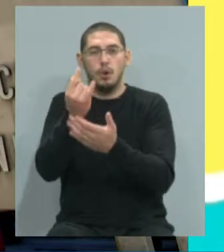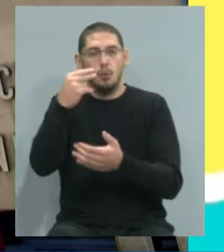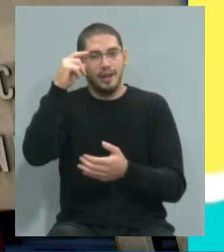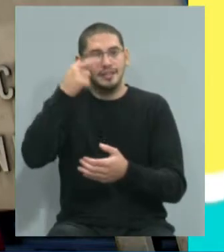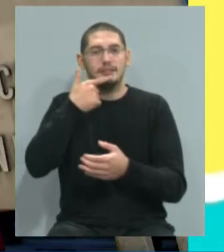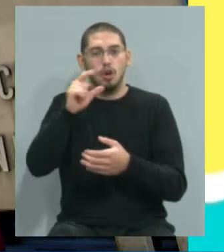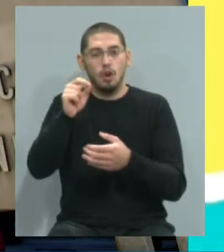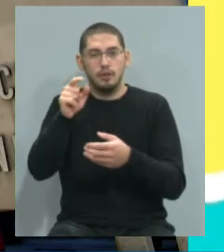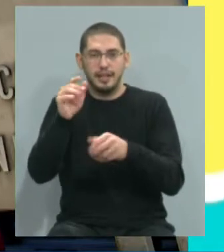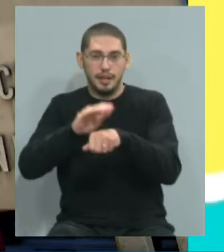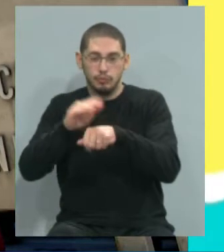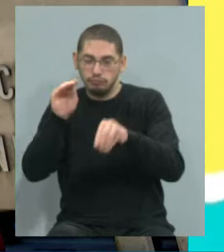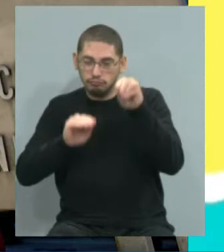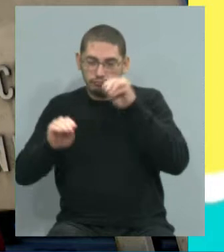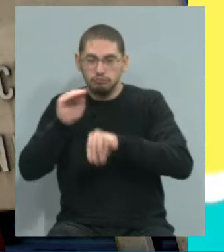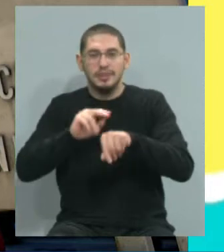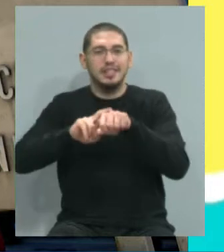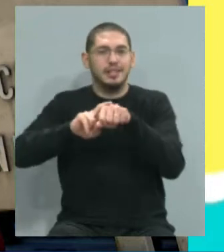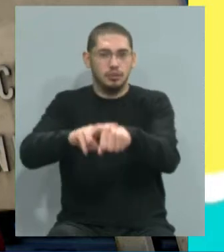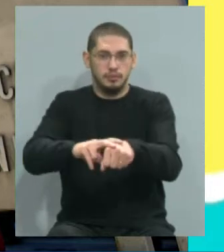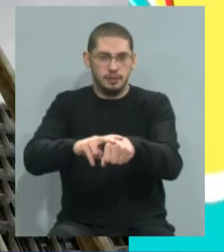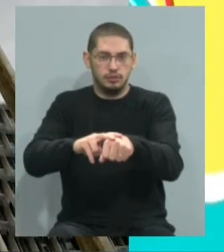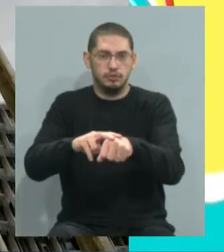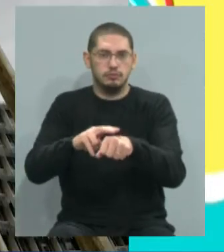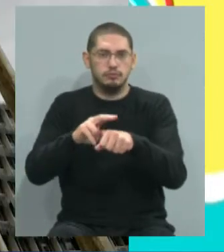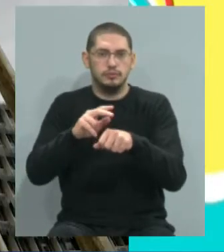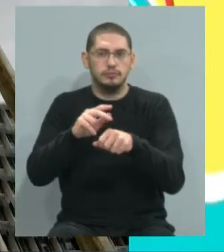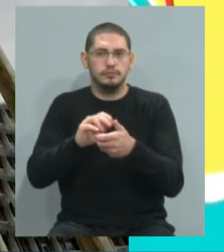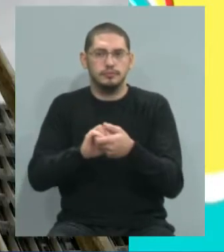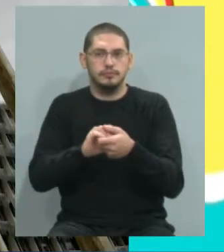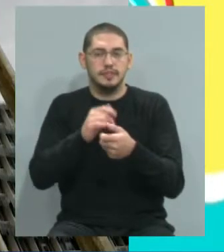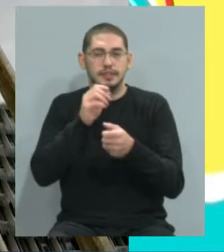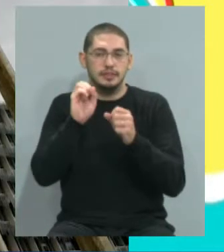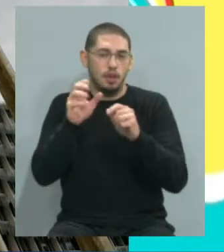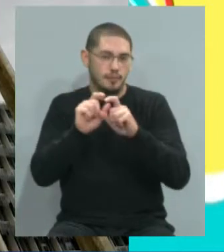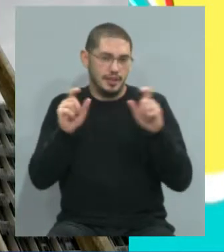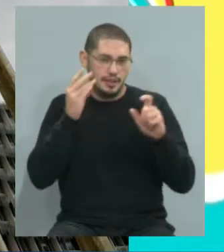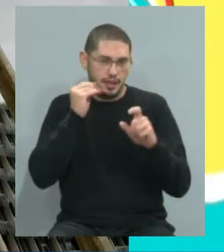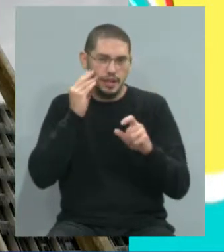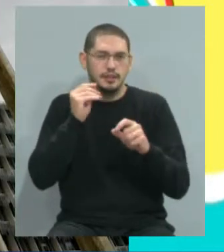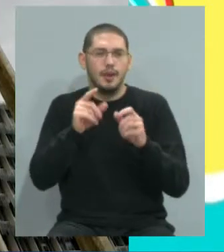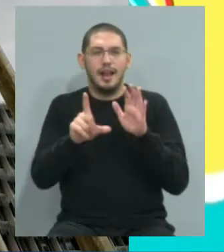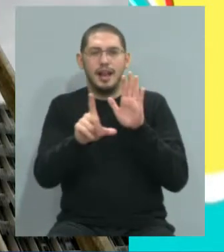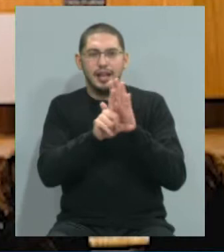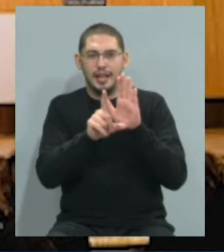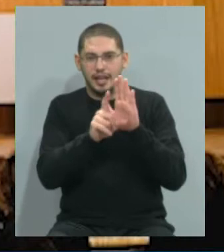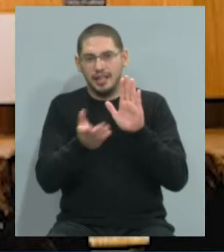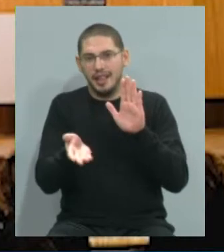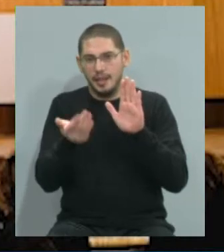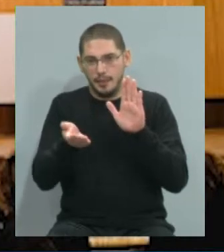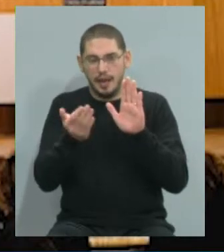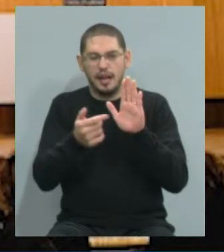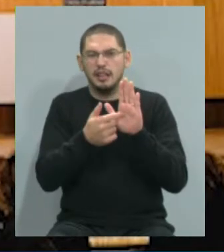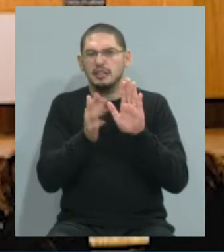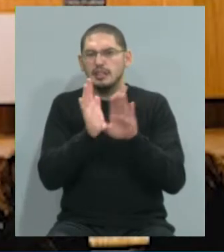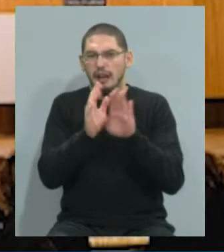una recomendación, que es como, se llama soft law o legislación liviana, porque en verdad son